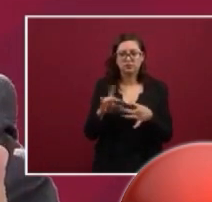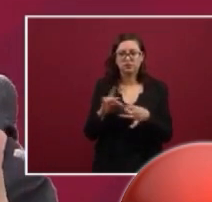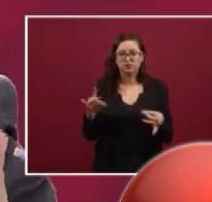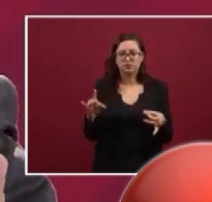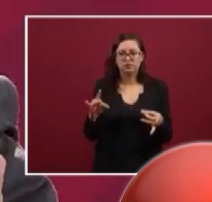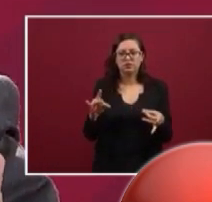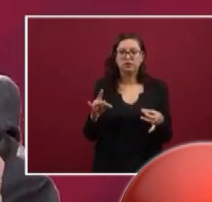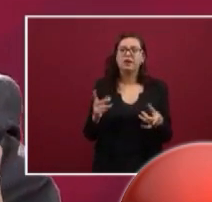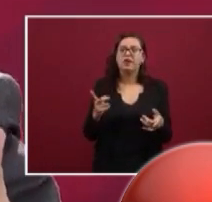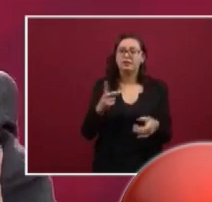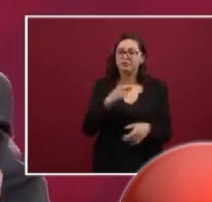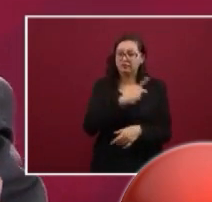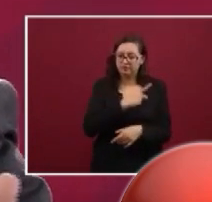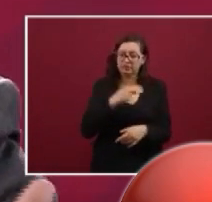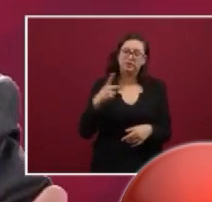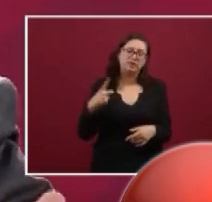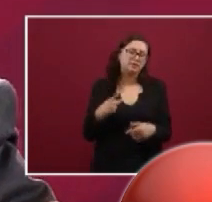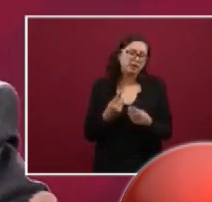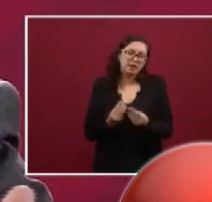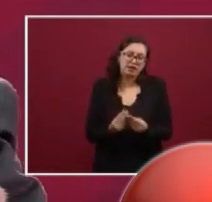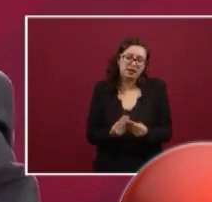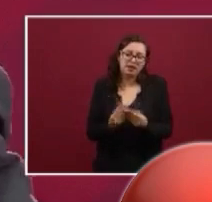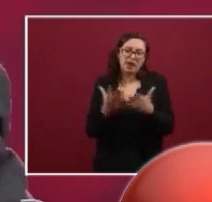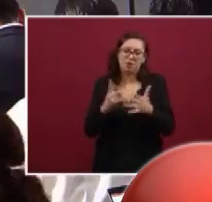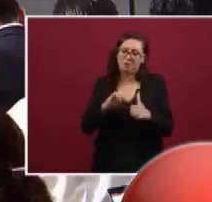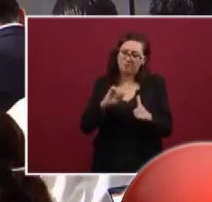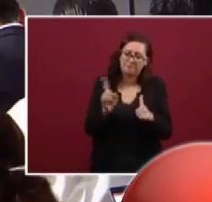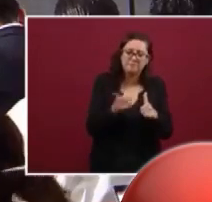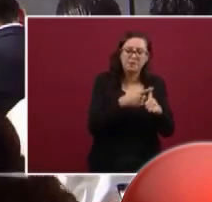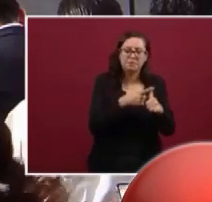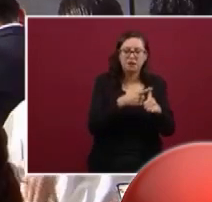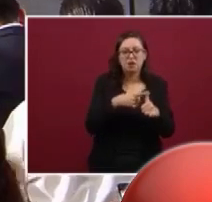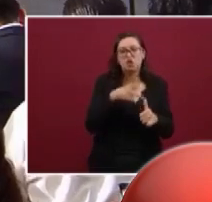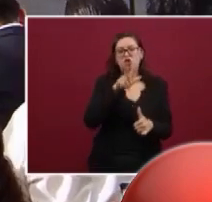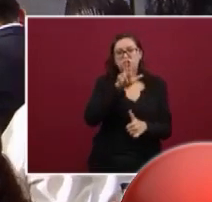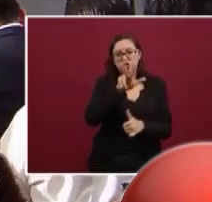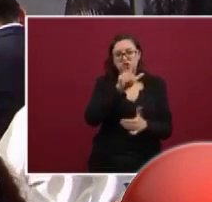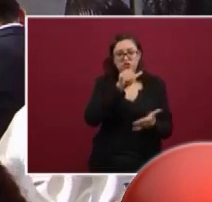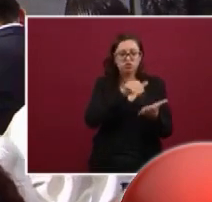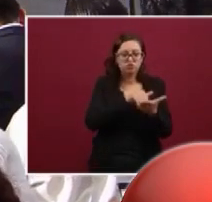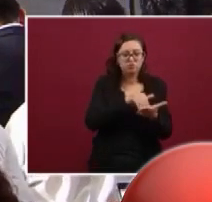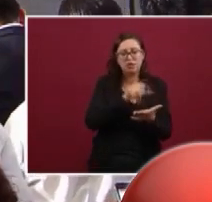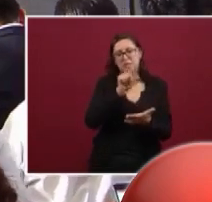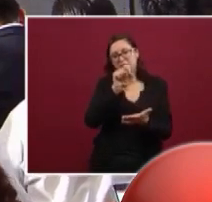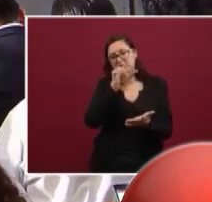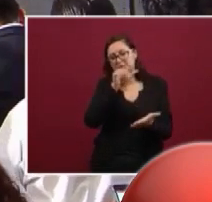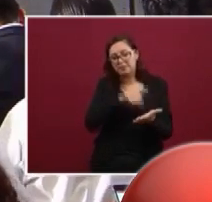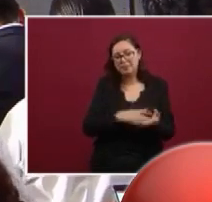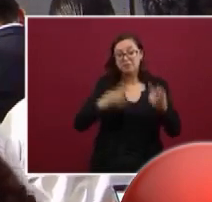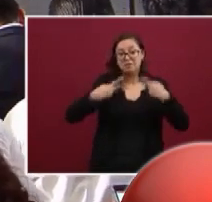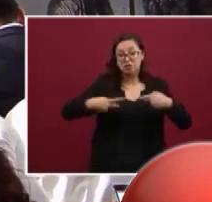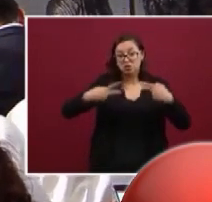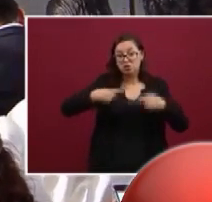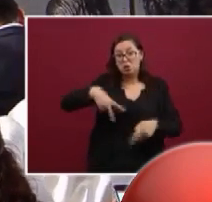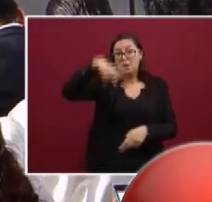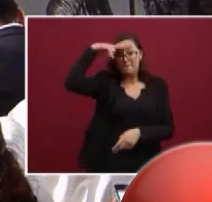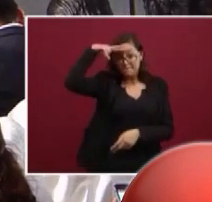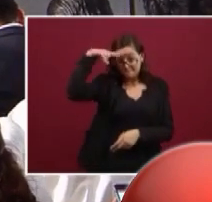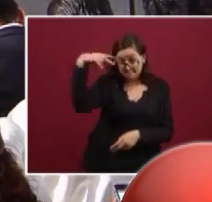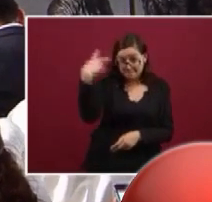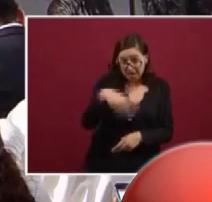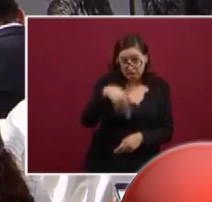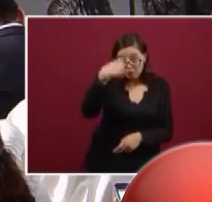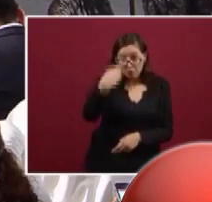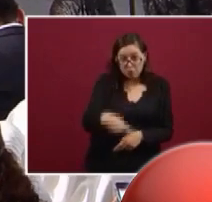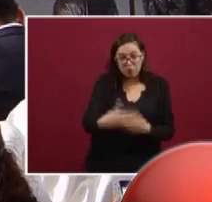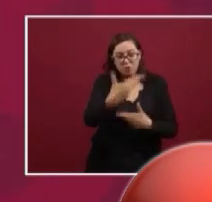empleo, pues evidentemente en primer lugar a esos 18 o 20 mil mexicanas y mexicanos que nos regresan cada mes.